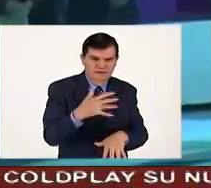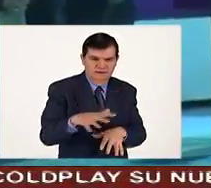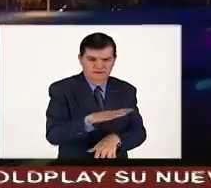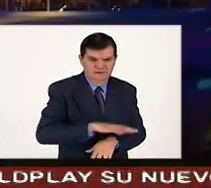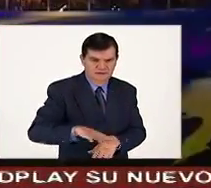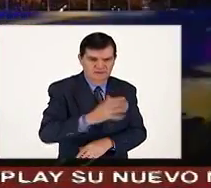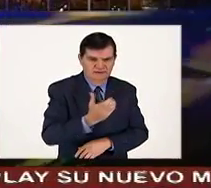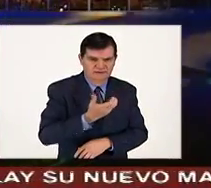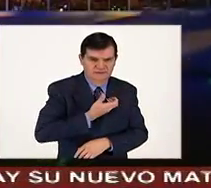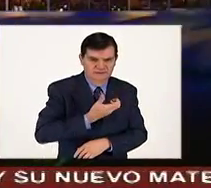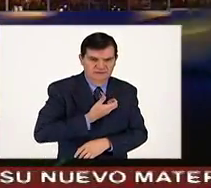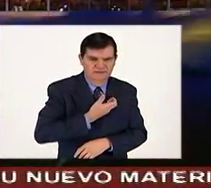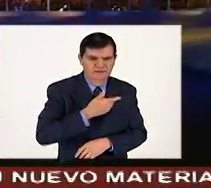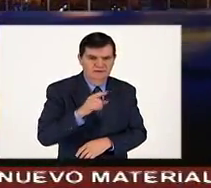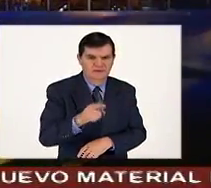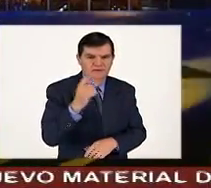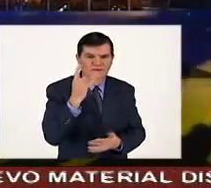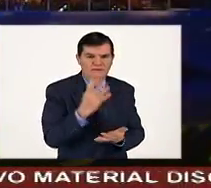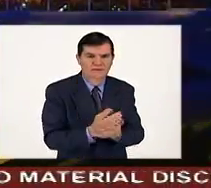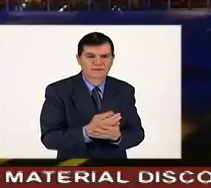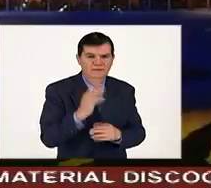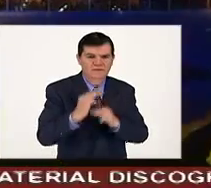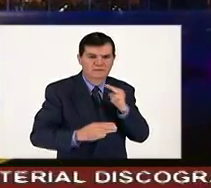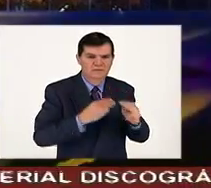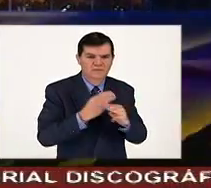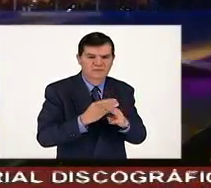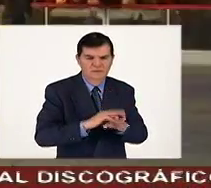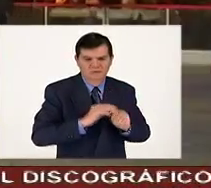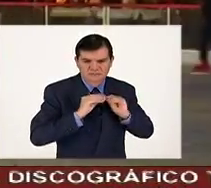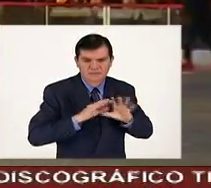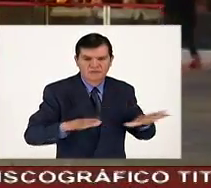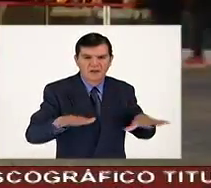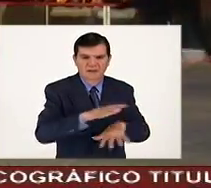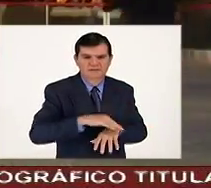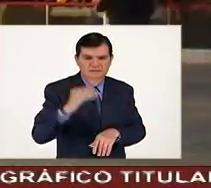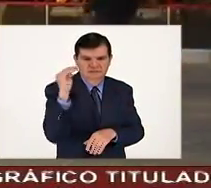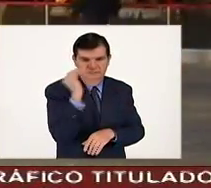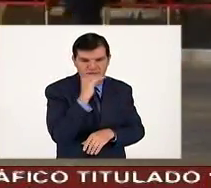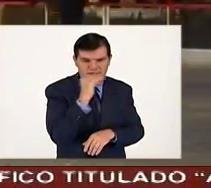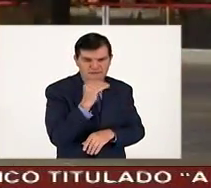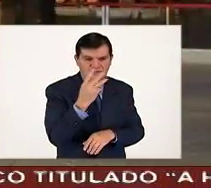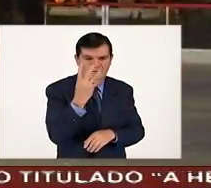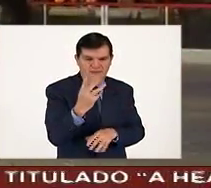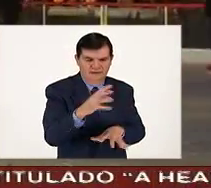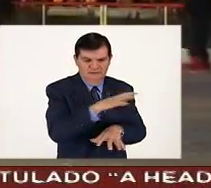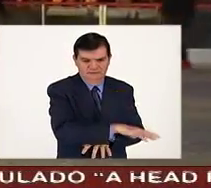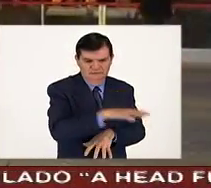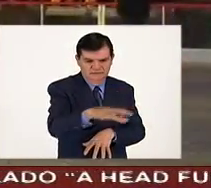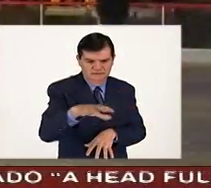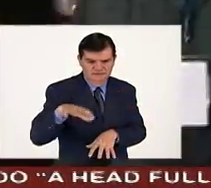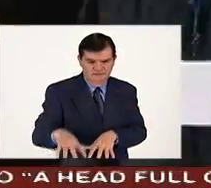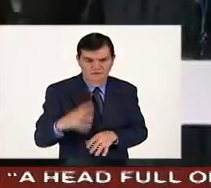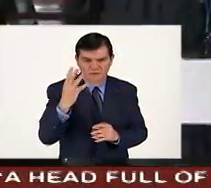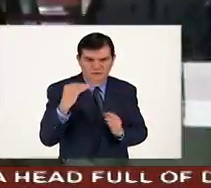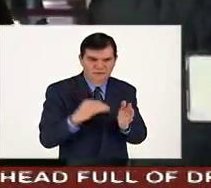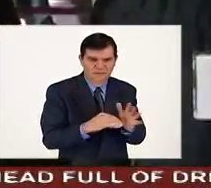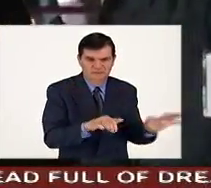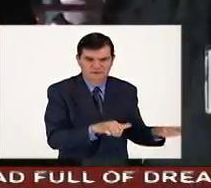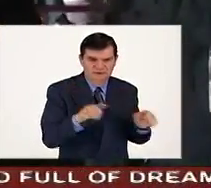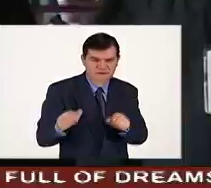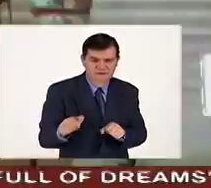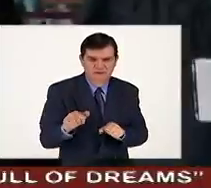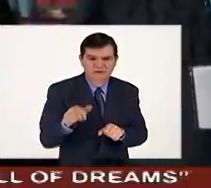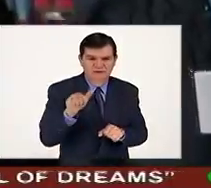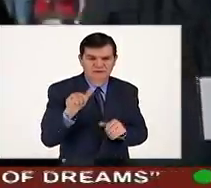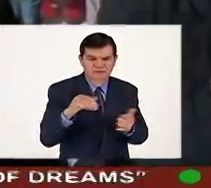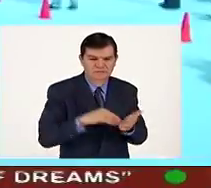del Zócalo Capitalino, la única en el mundo que es gratuita. En esta ocasión se instalaron tres pistas en un espacio de 4.616